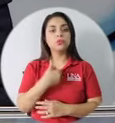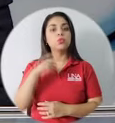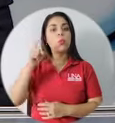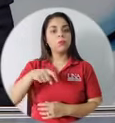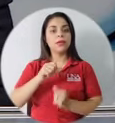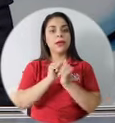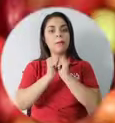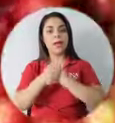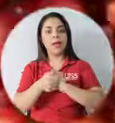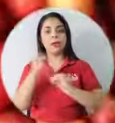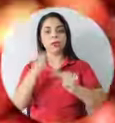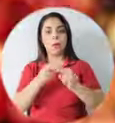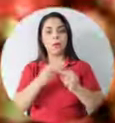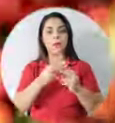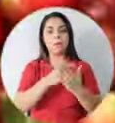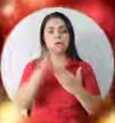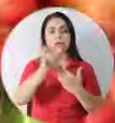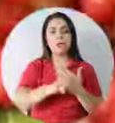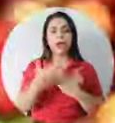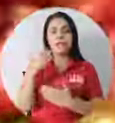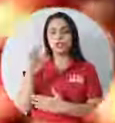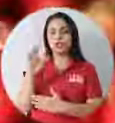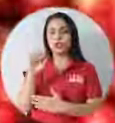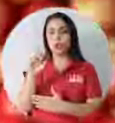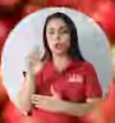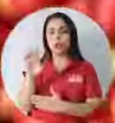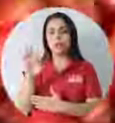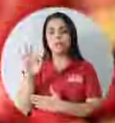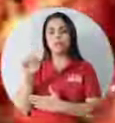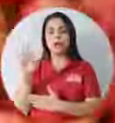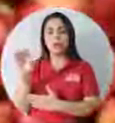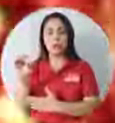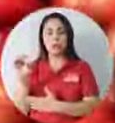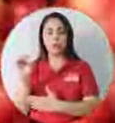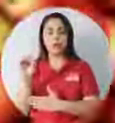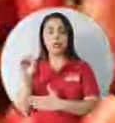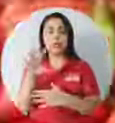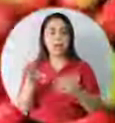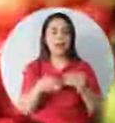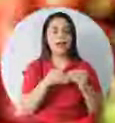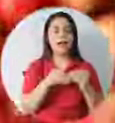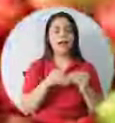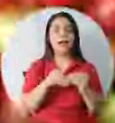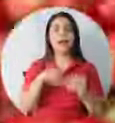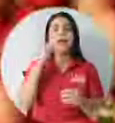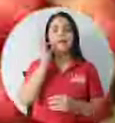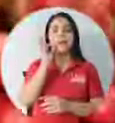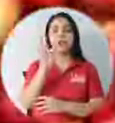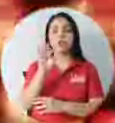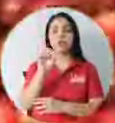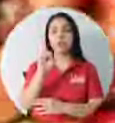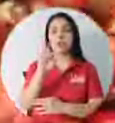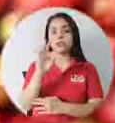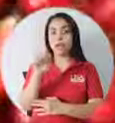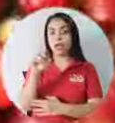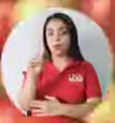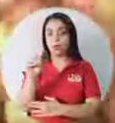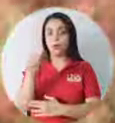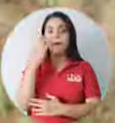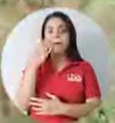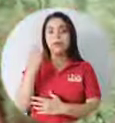proyecto, muy interesante, de cambiar torrefacto y agregar el café tostado, ¿verdad? Porque, y ahora lo podemos hablar,